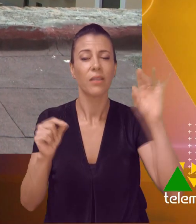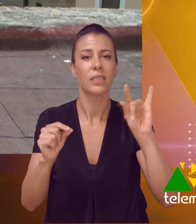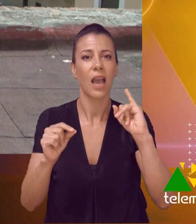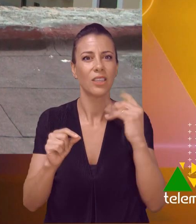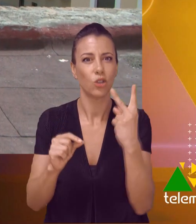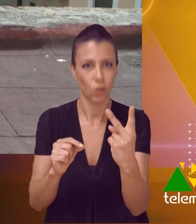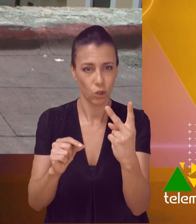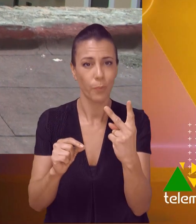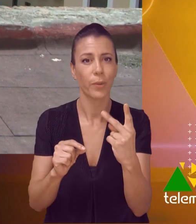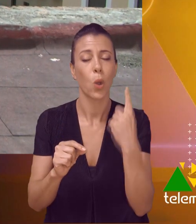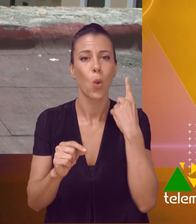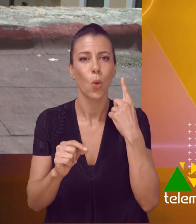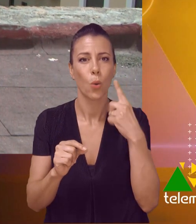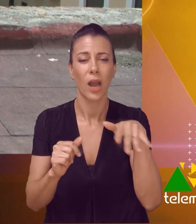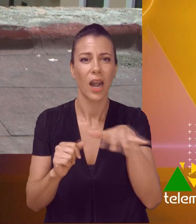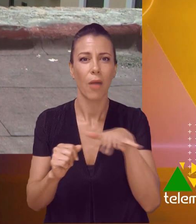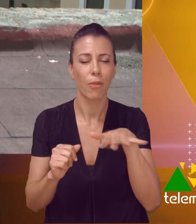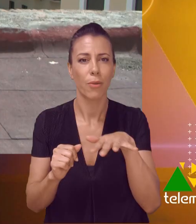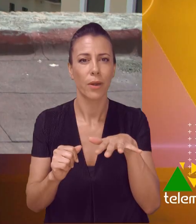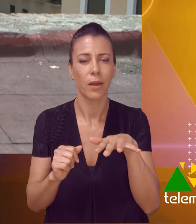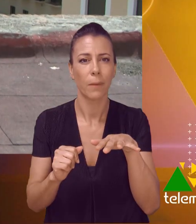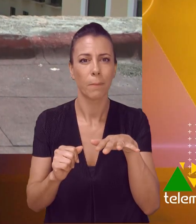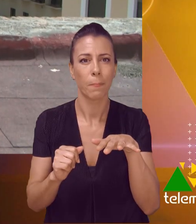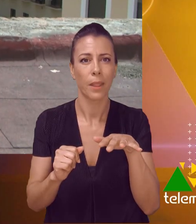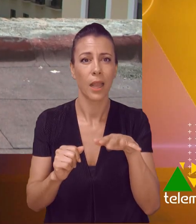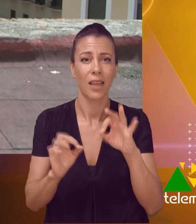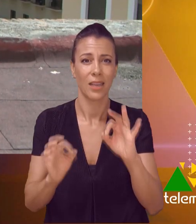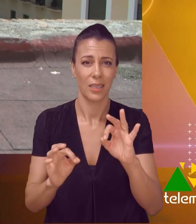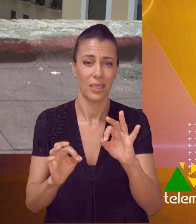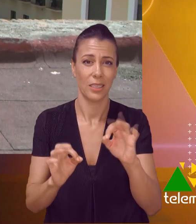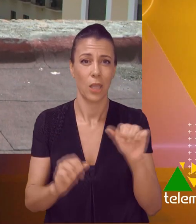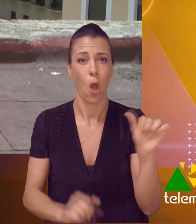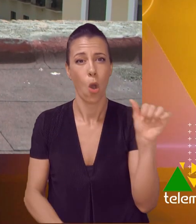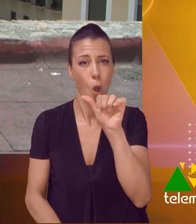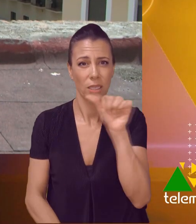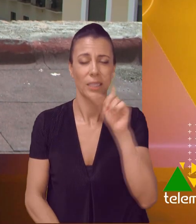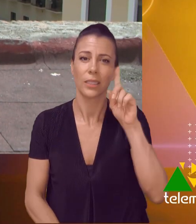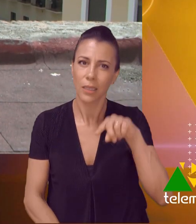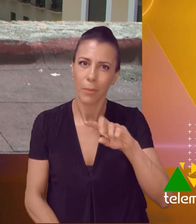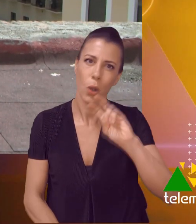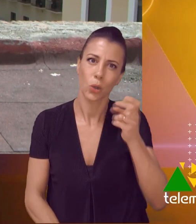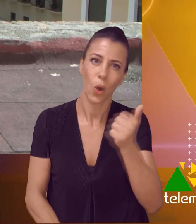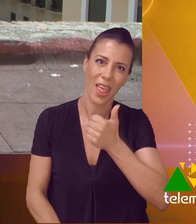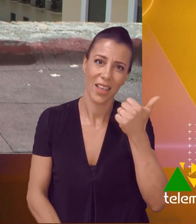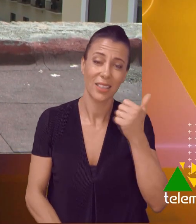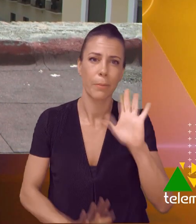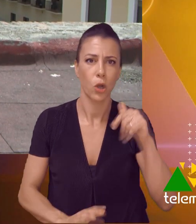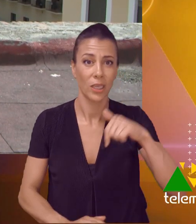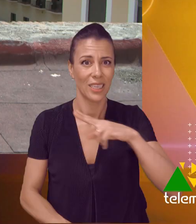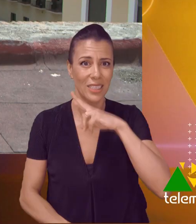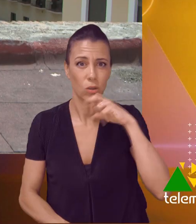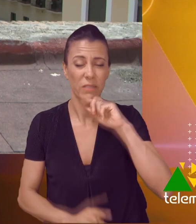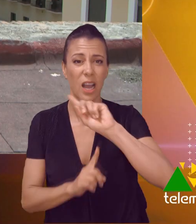dos, una en la parte del oeste y otra parte en la parte este. Esta se ha conservado, la otra